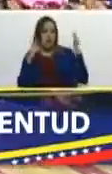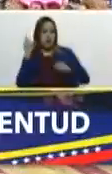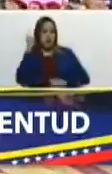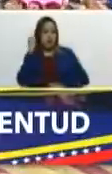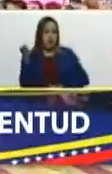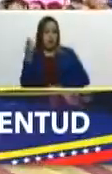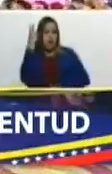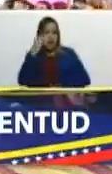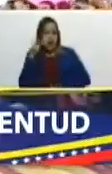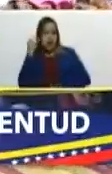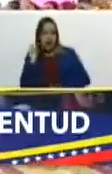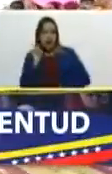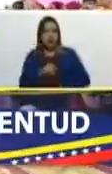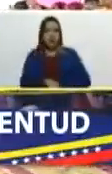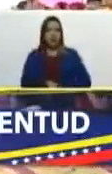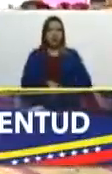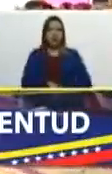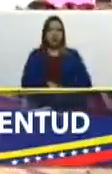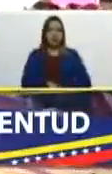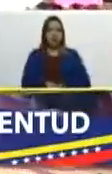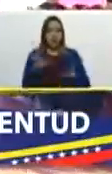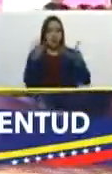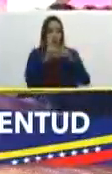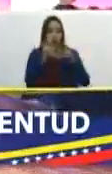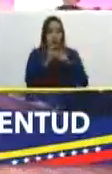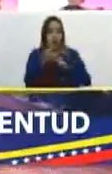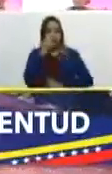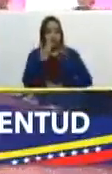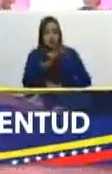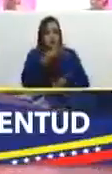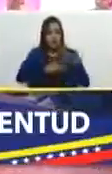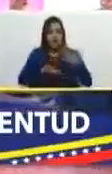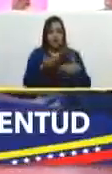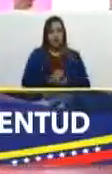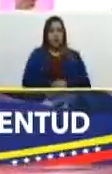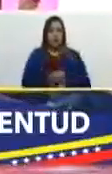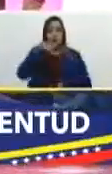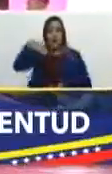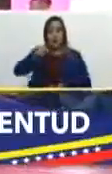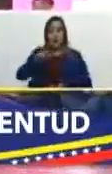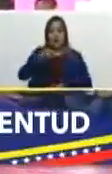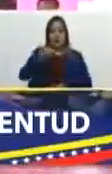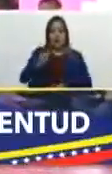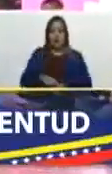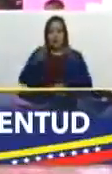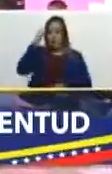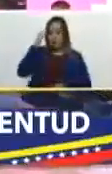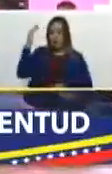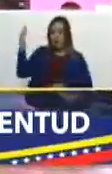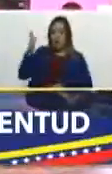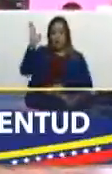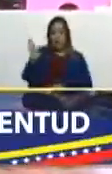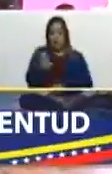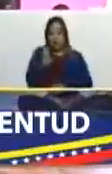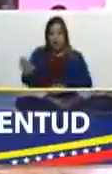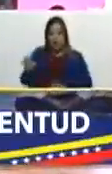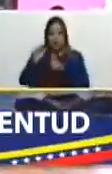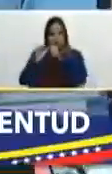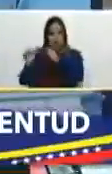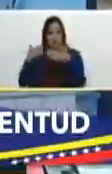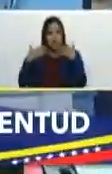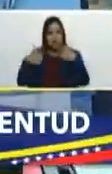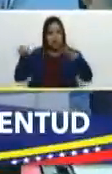nos ha traído estas palabras bendecidas. María Betania. Que mi Dios Todopoderoso lo bendiga, le siga dando